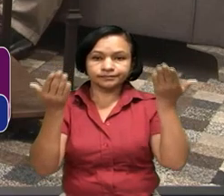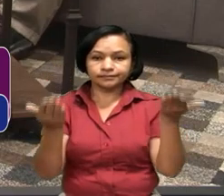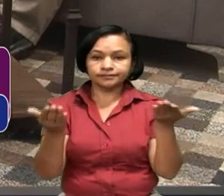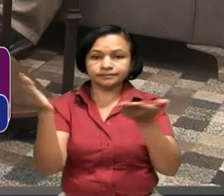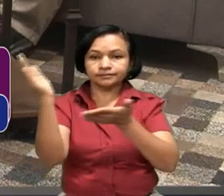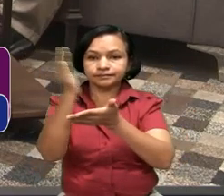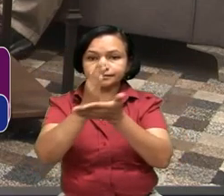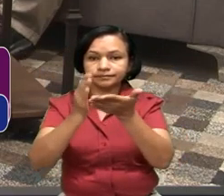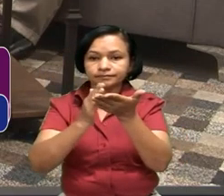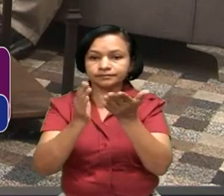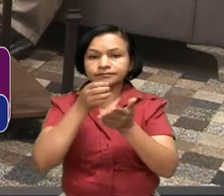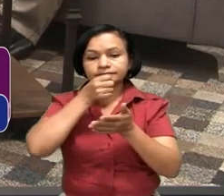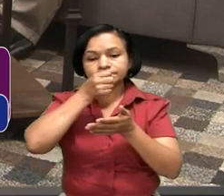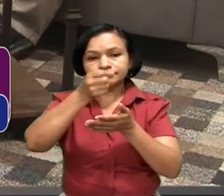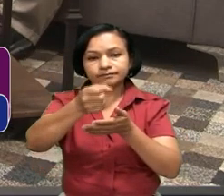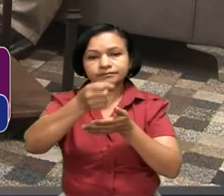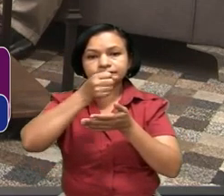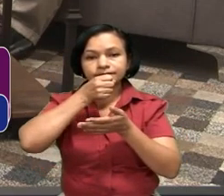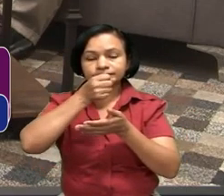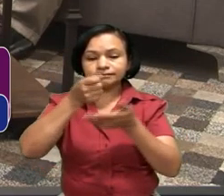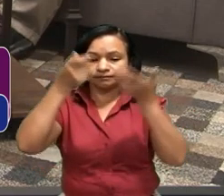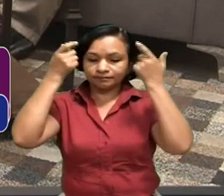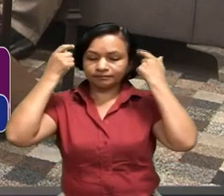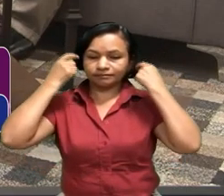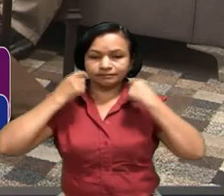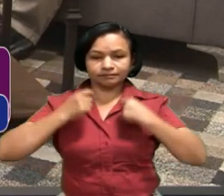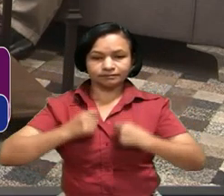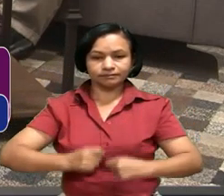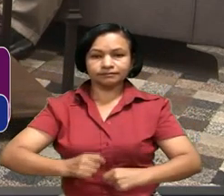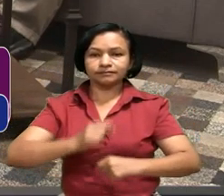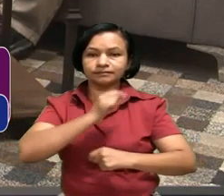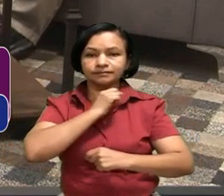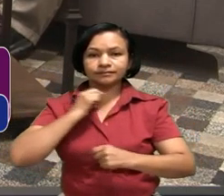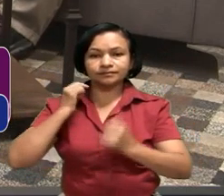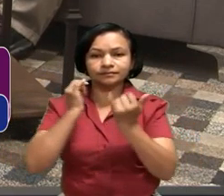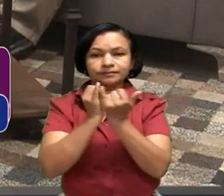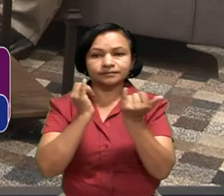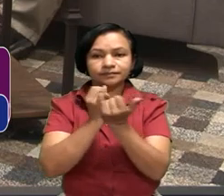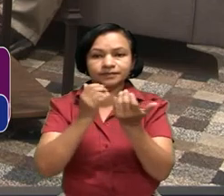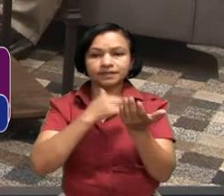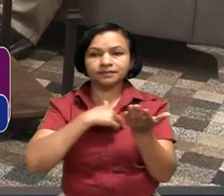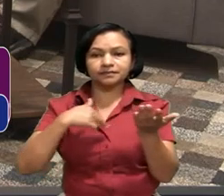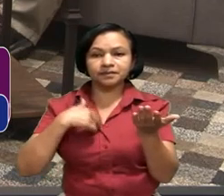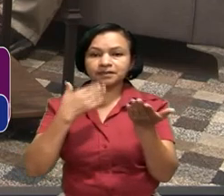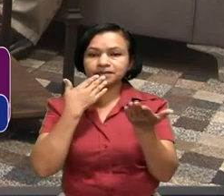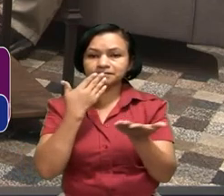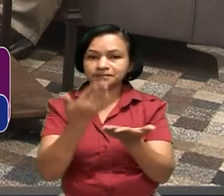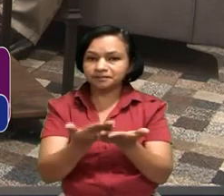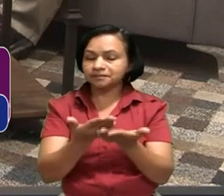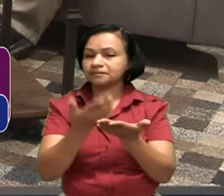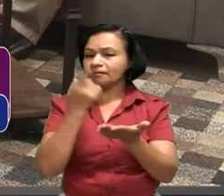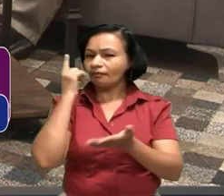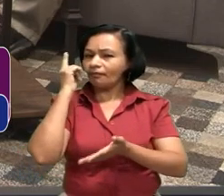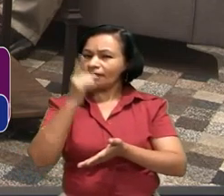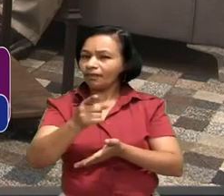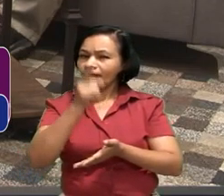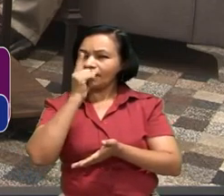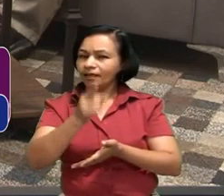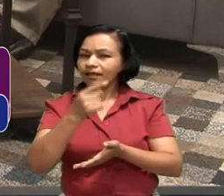periodistas nos hemos puesto todas todas de jueces para señalar para condenar